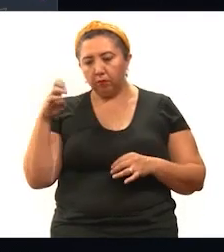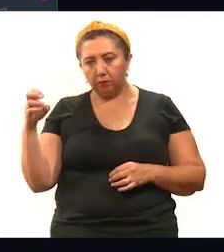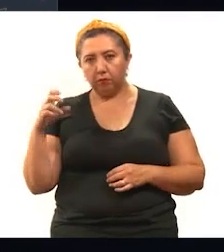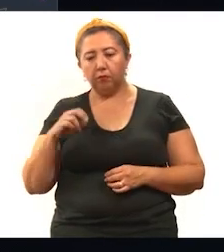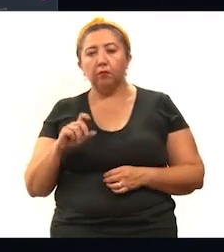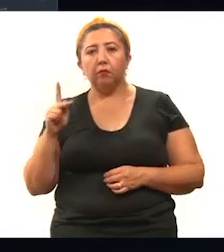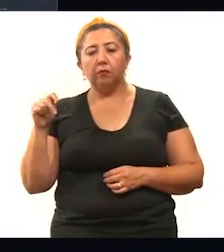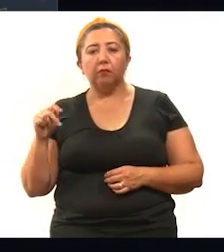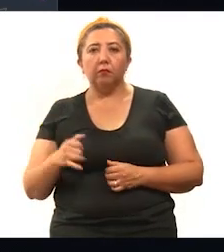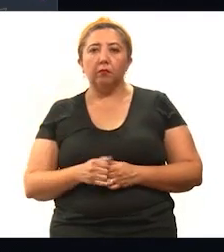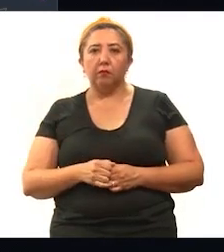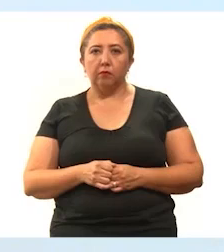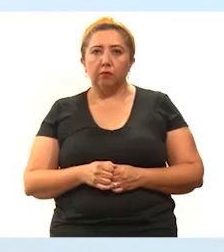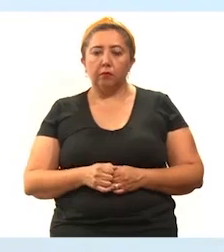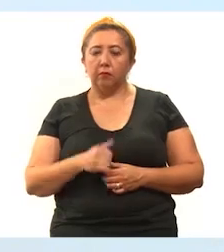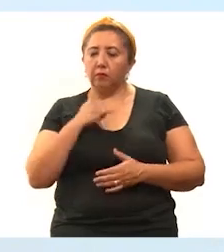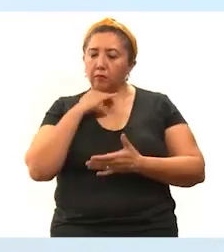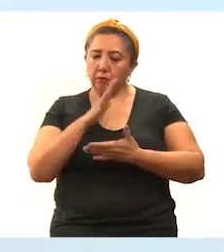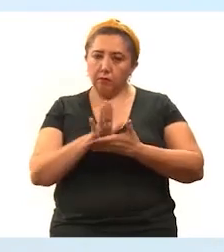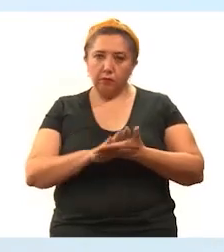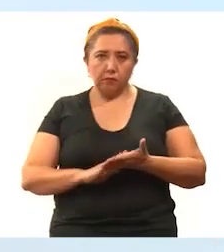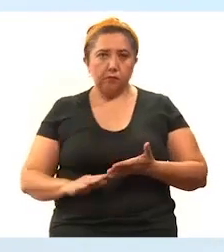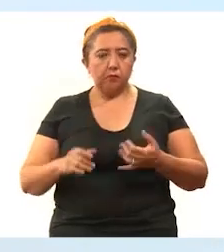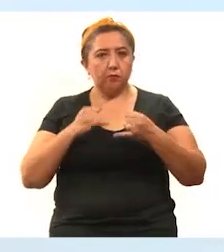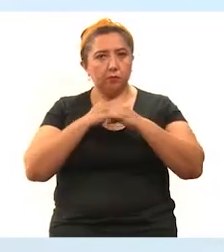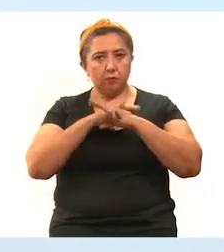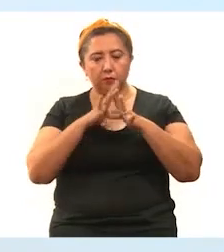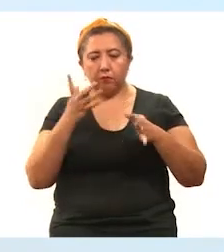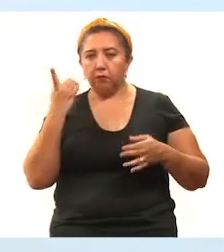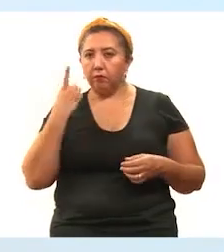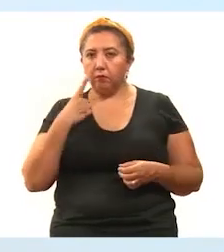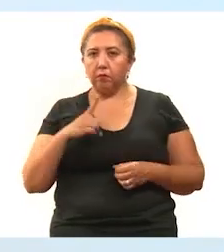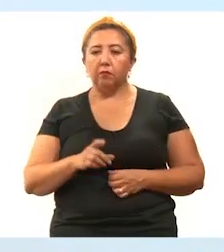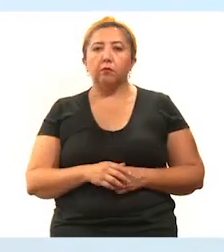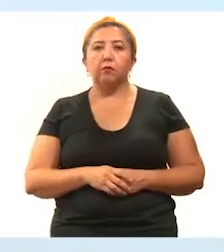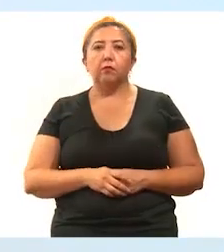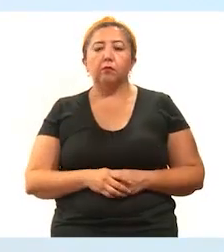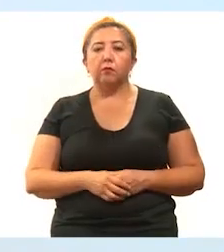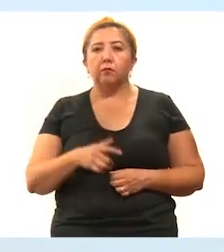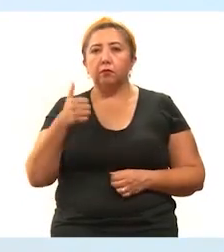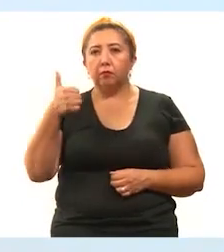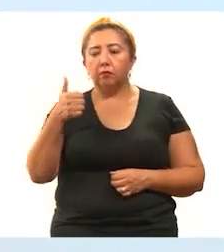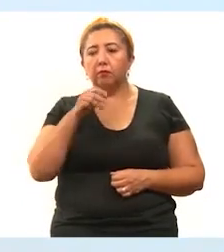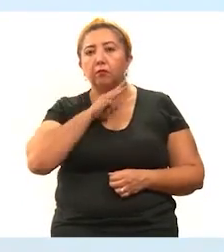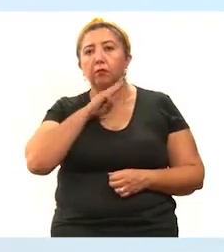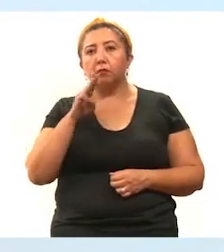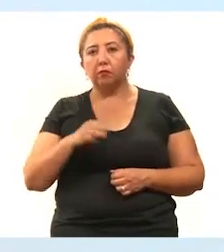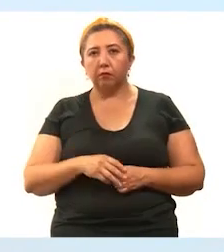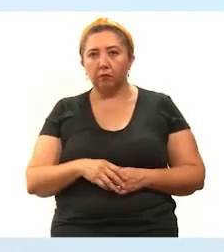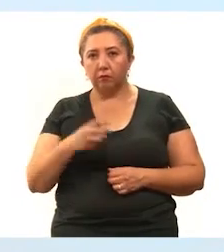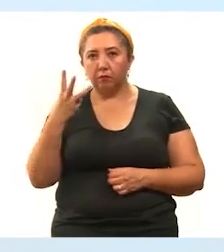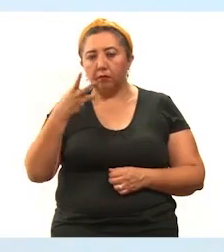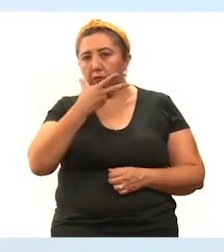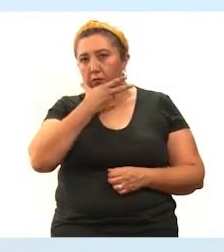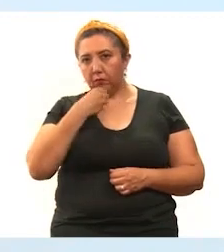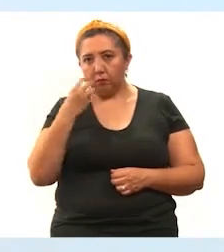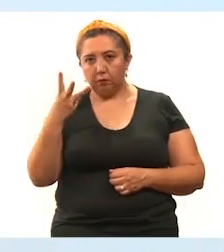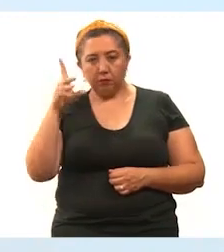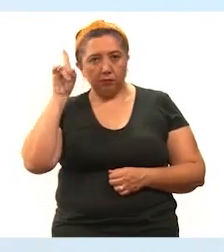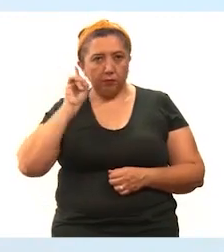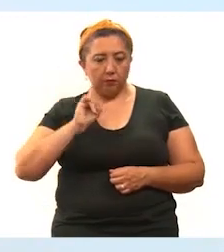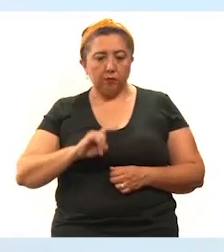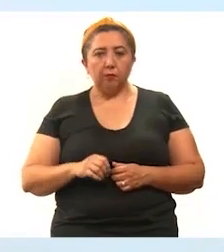16.400 en la zona poniente. Lamentablemente, en este parte médico informamos de 6 fallecimientos, 3 hombres y